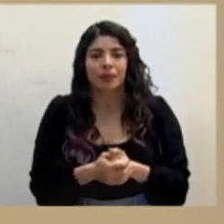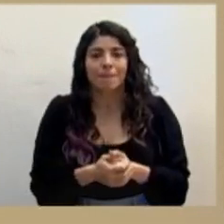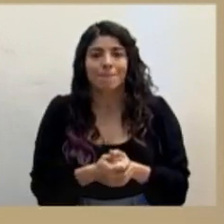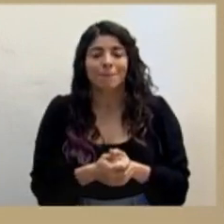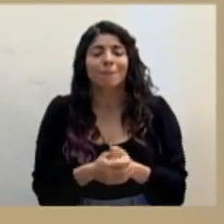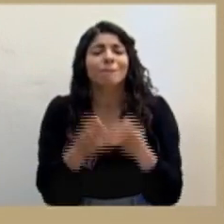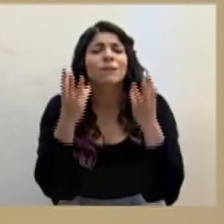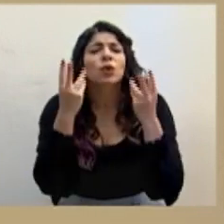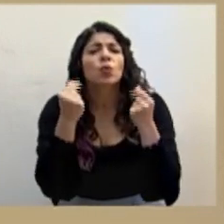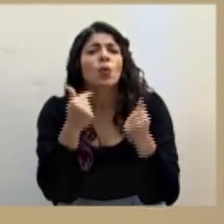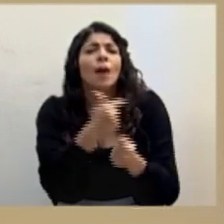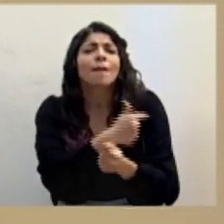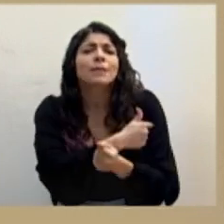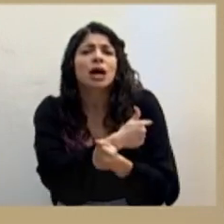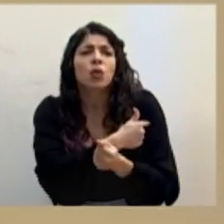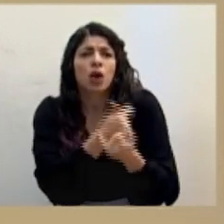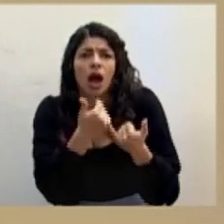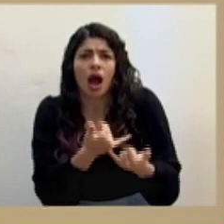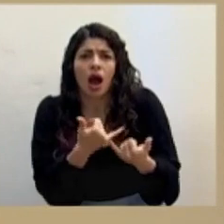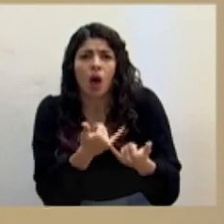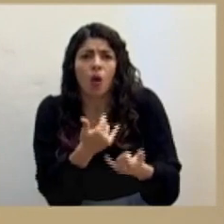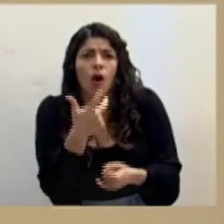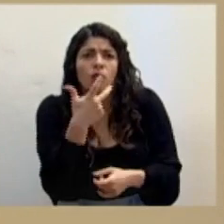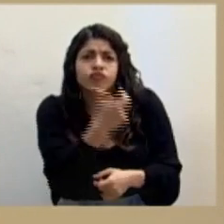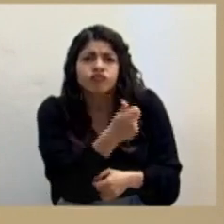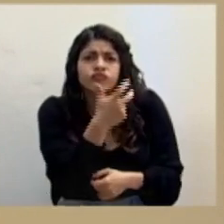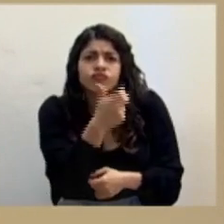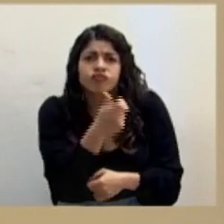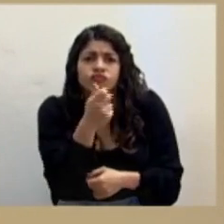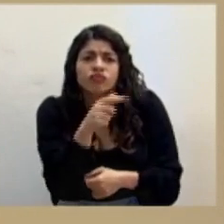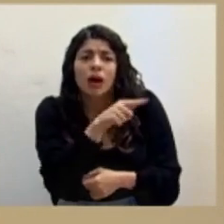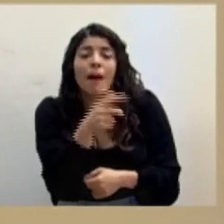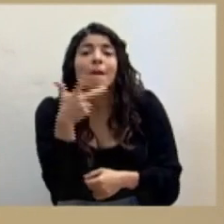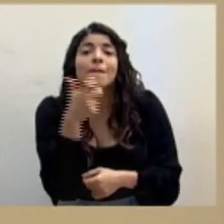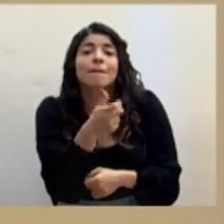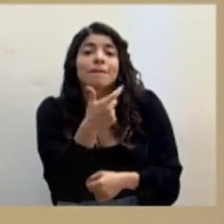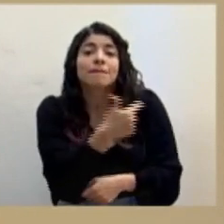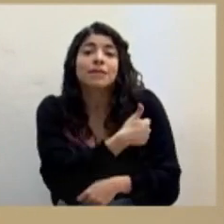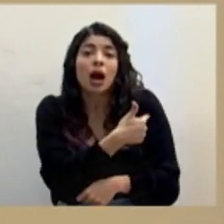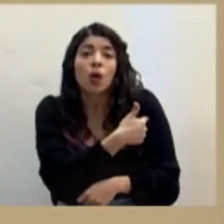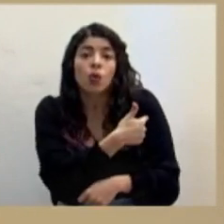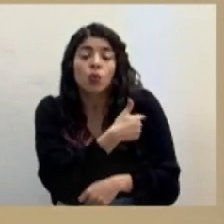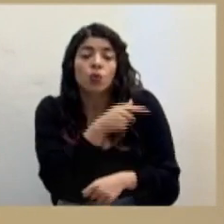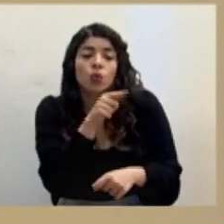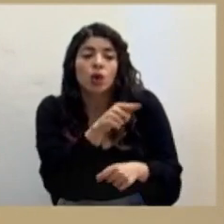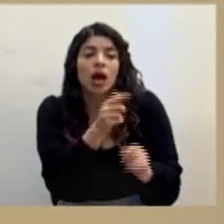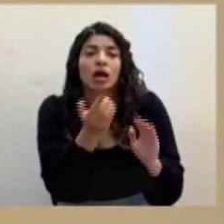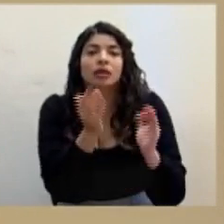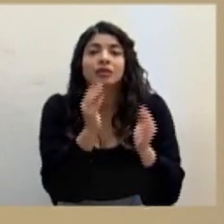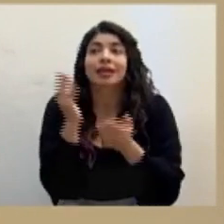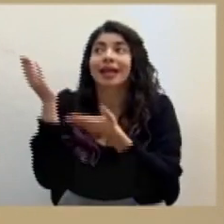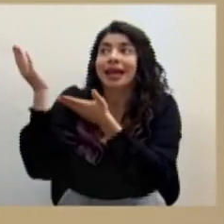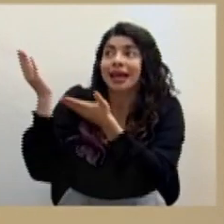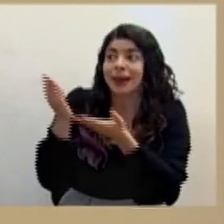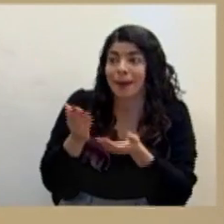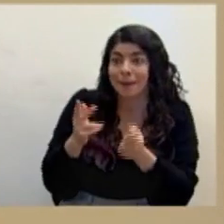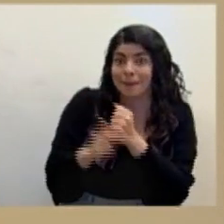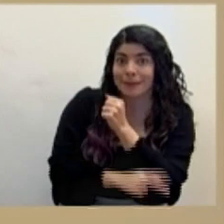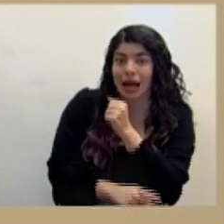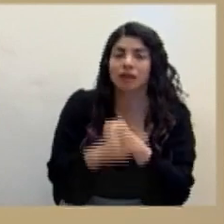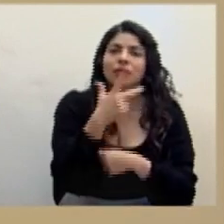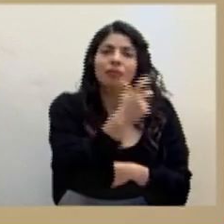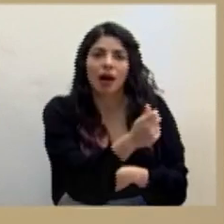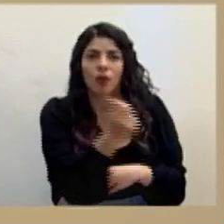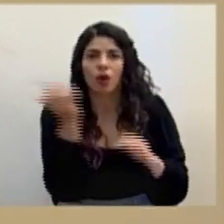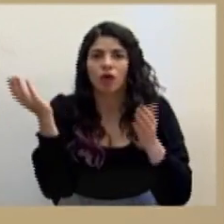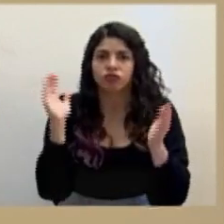La cantidad de vacunas que estamos aplicando está en relación con la cantidad de vacunas que están ingresando al país y se está